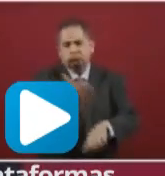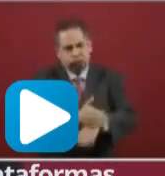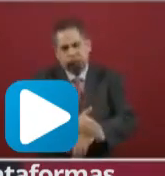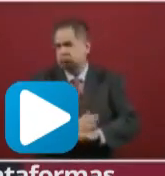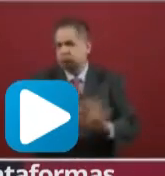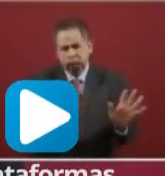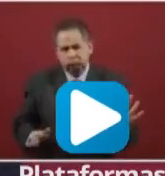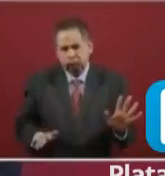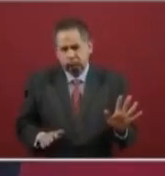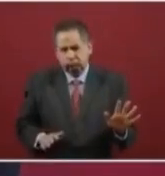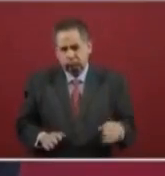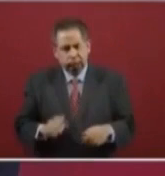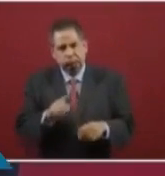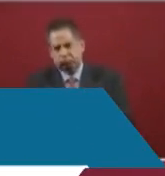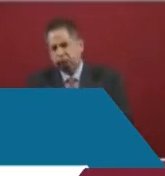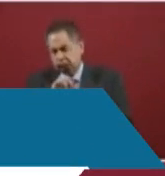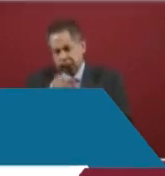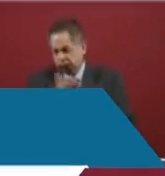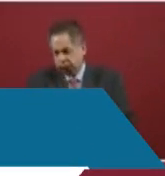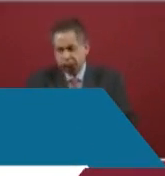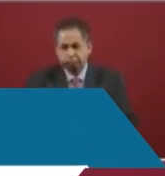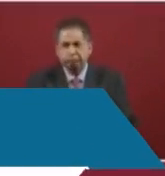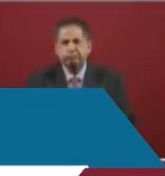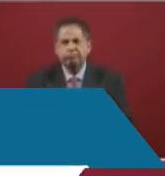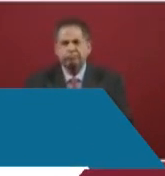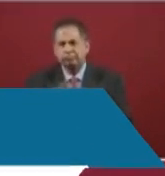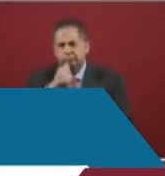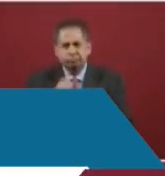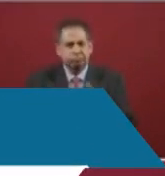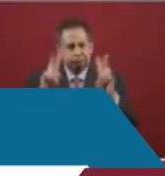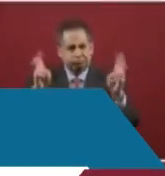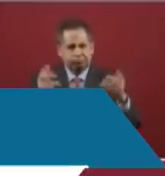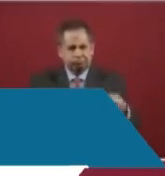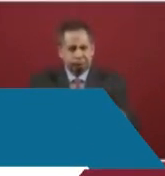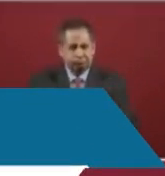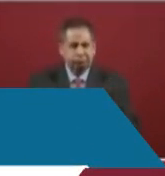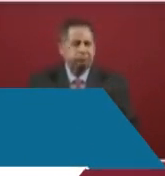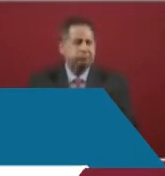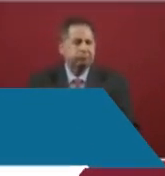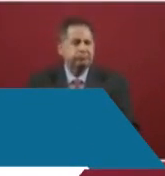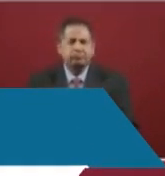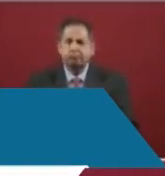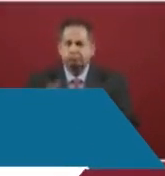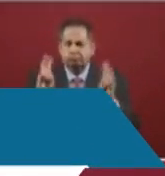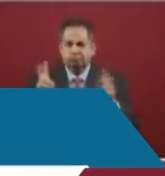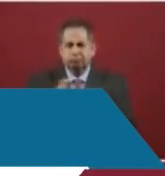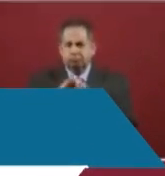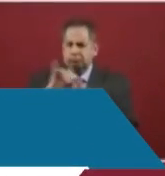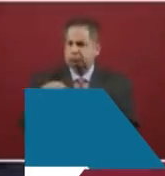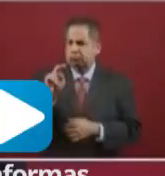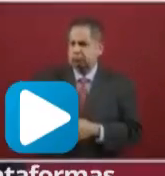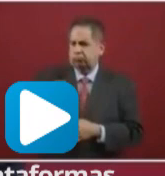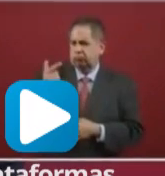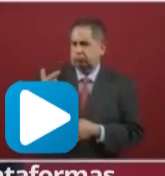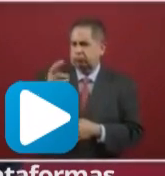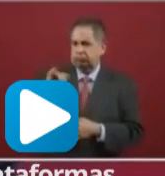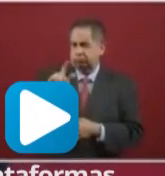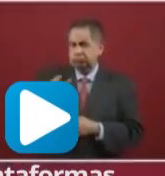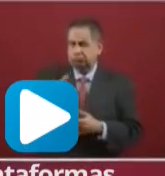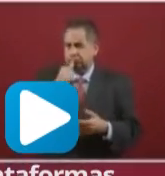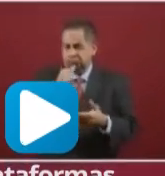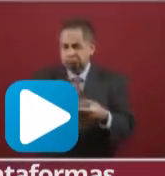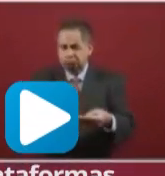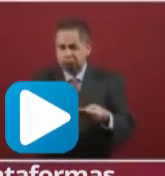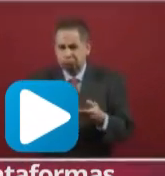El presidente Andrés Manuel López Obrador recordó este lunes a Juan Gabriel y dijo que es amor eterno. Al ser cuestionado en la conferencia